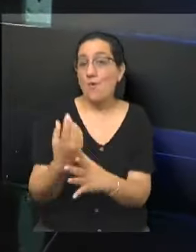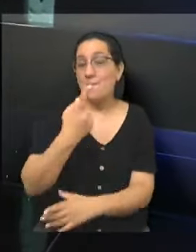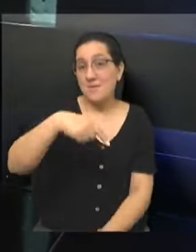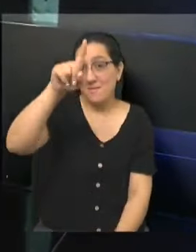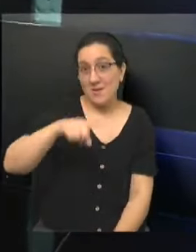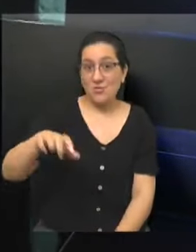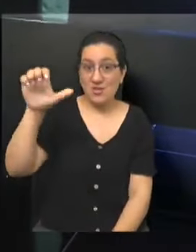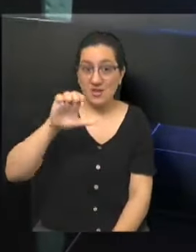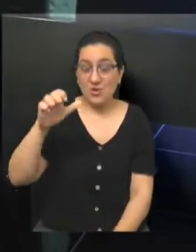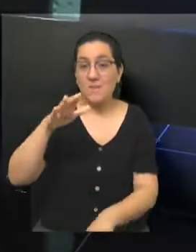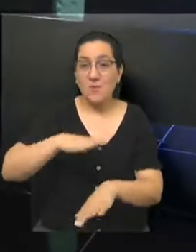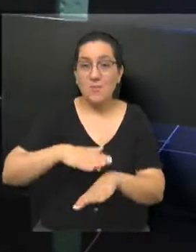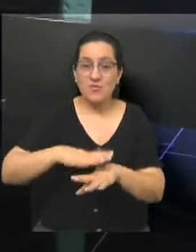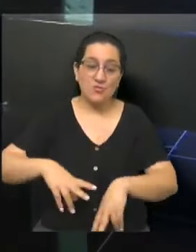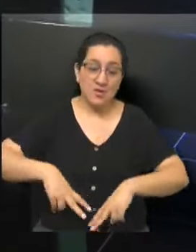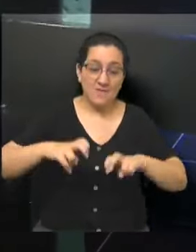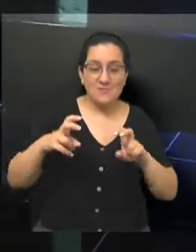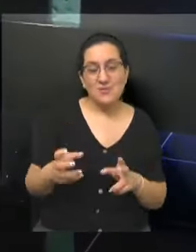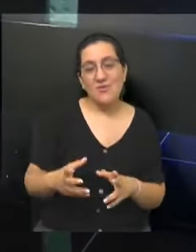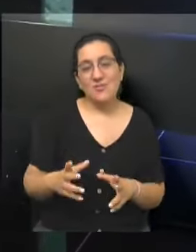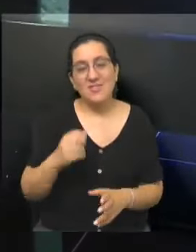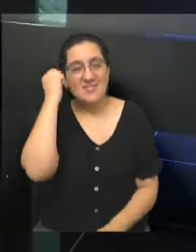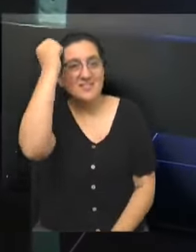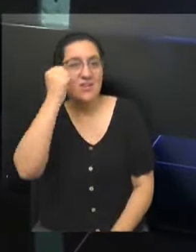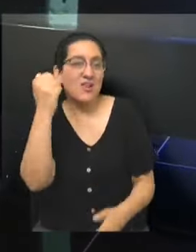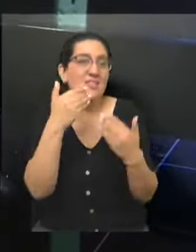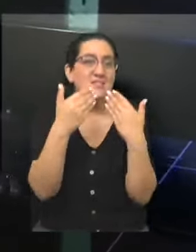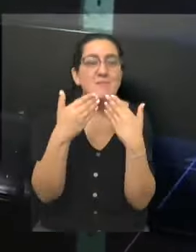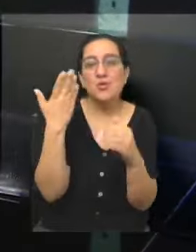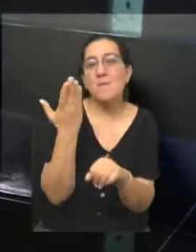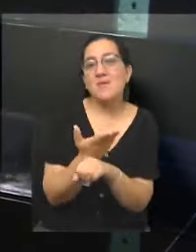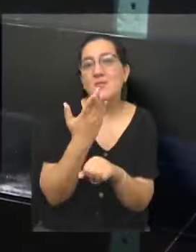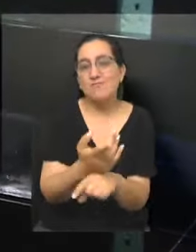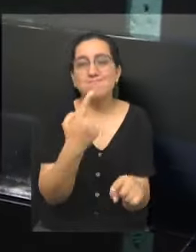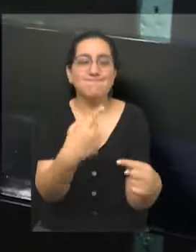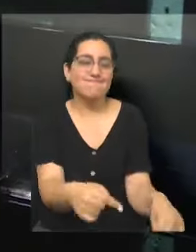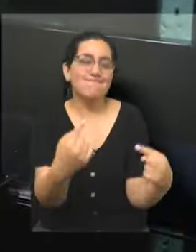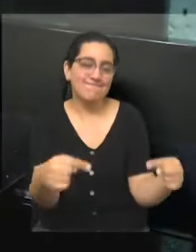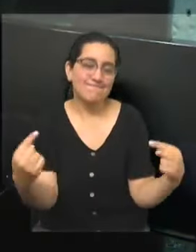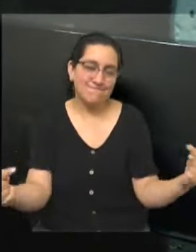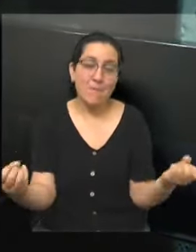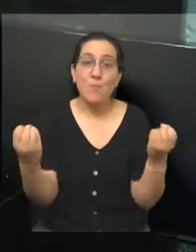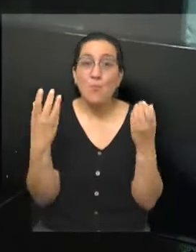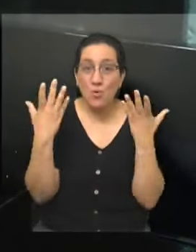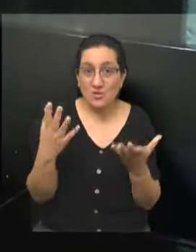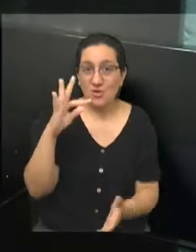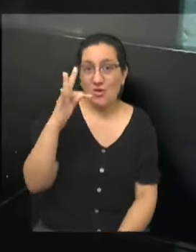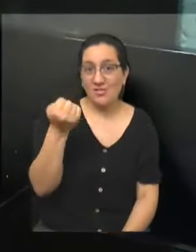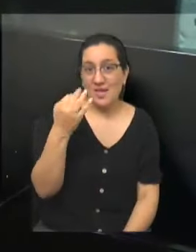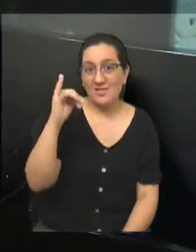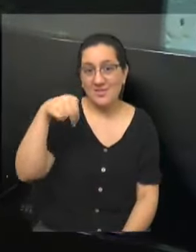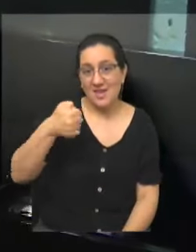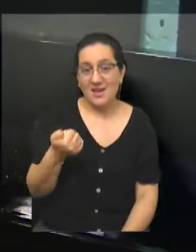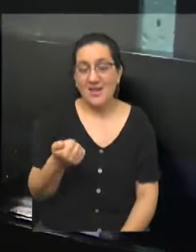1 de enero. Y es momento de revisiones, de deseos, de agradecimientos, de pedidos, etcétera, etcétera, etcétera. Por eso Tatiana nos viene